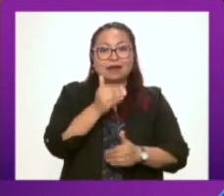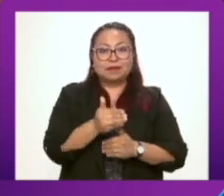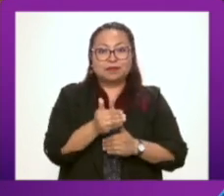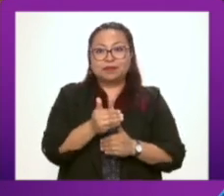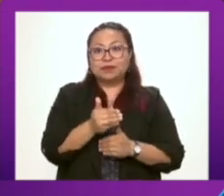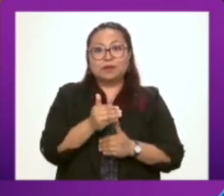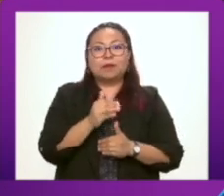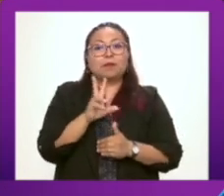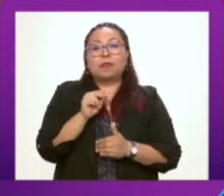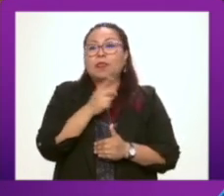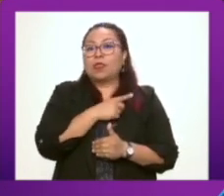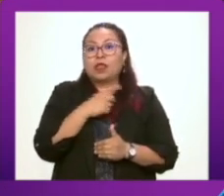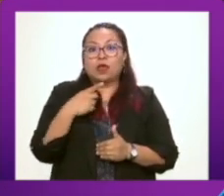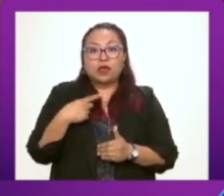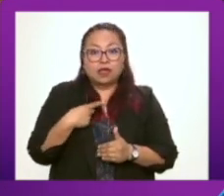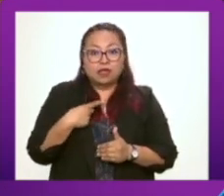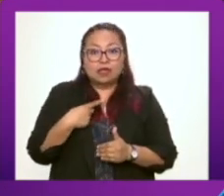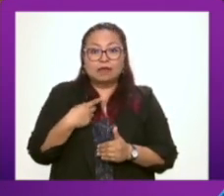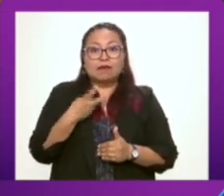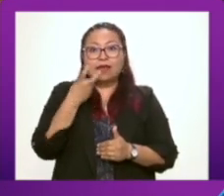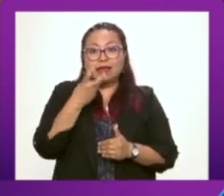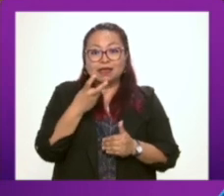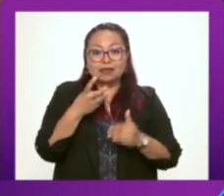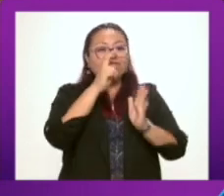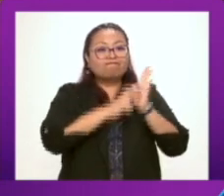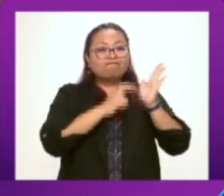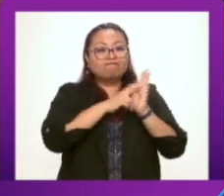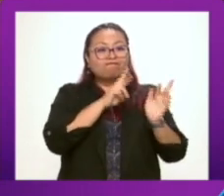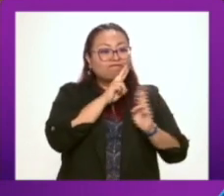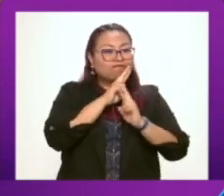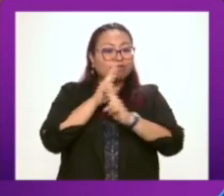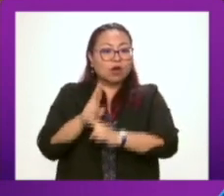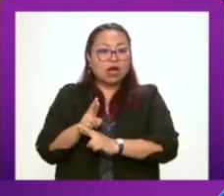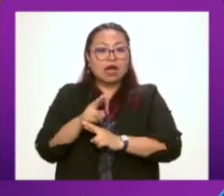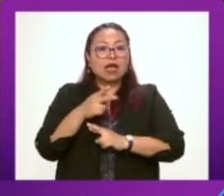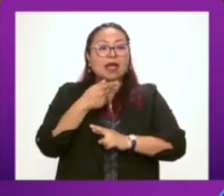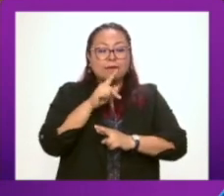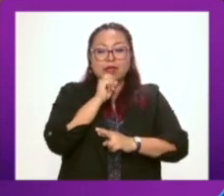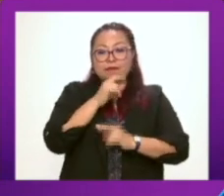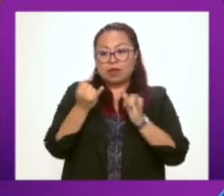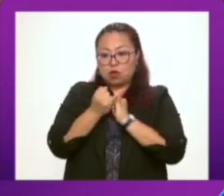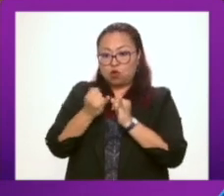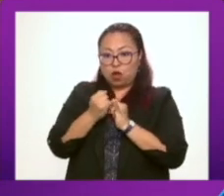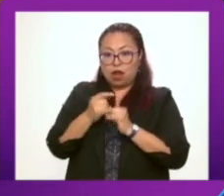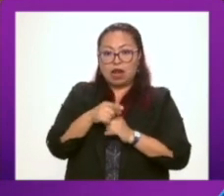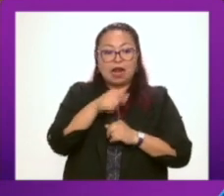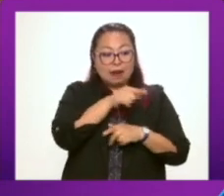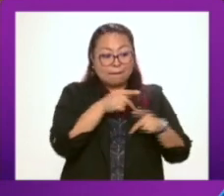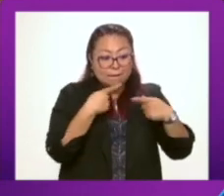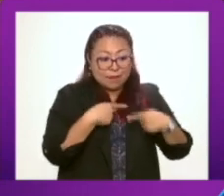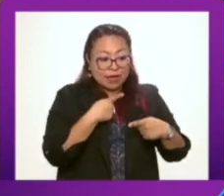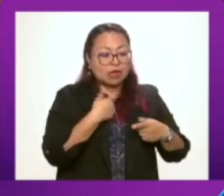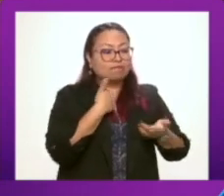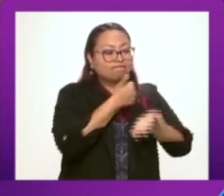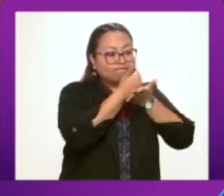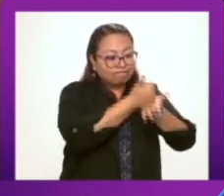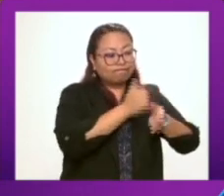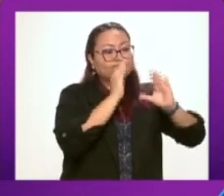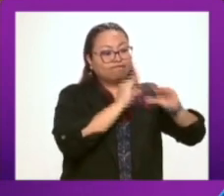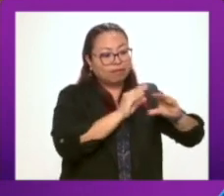pues no variaría el resultado de la auditoría le instruimos al sujeto obligado que entregue estos